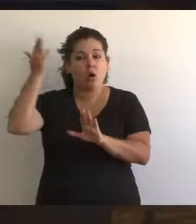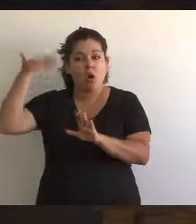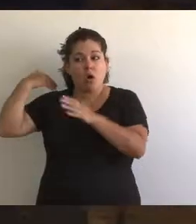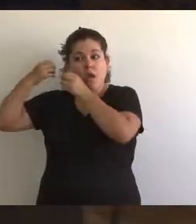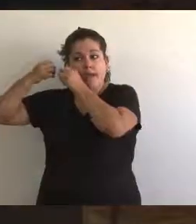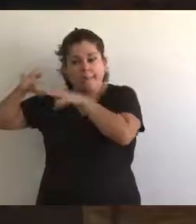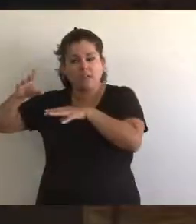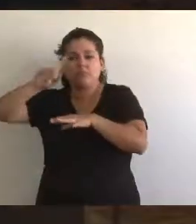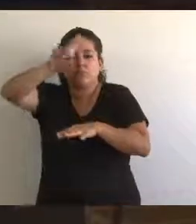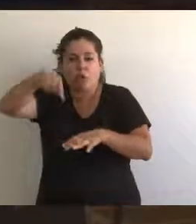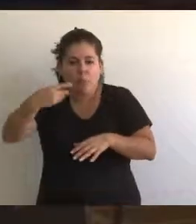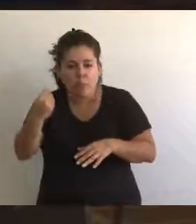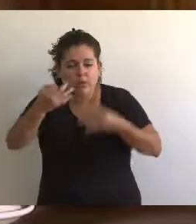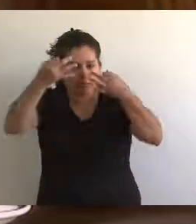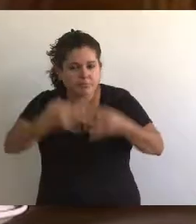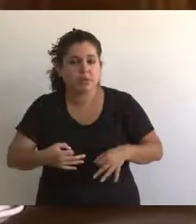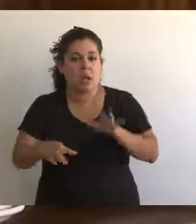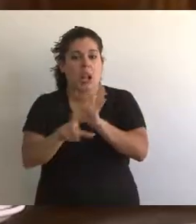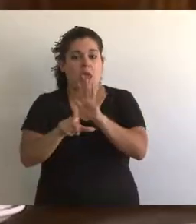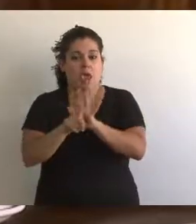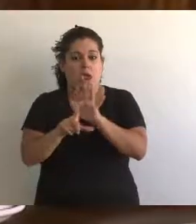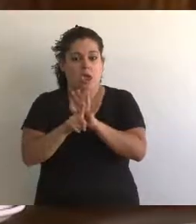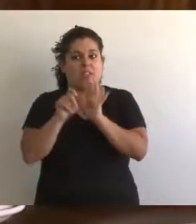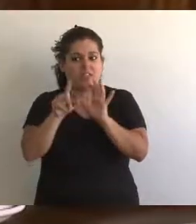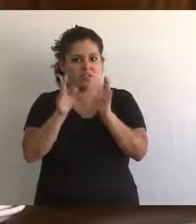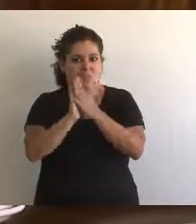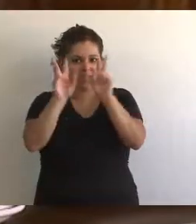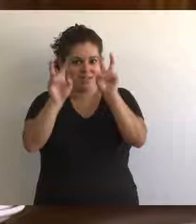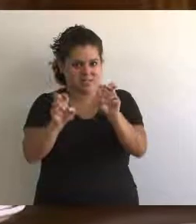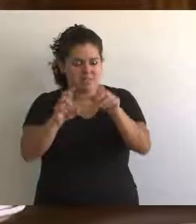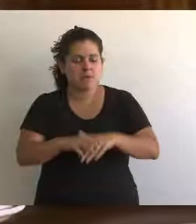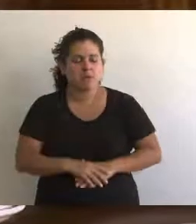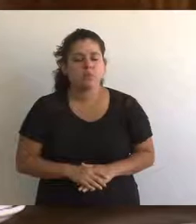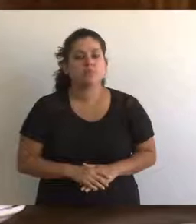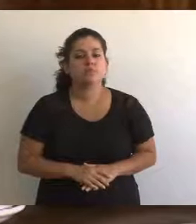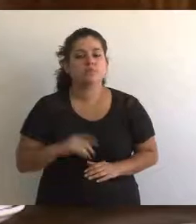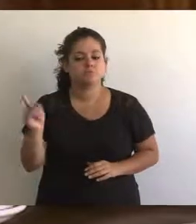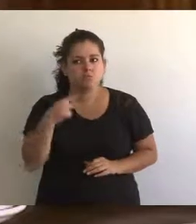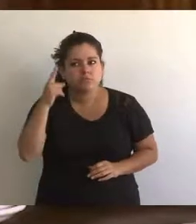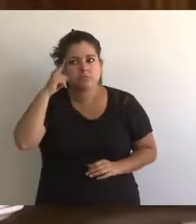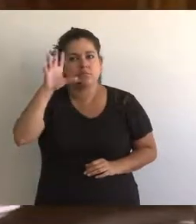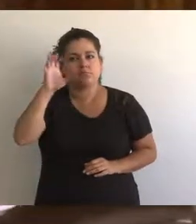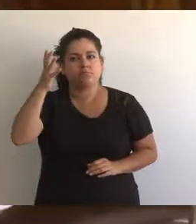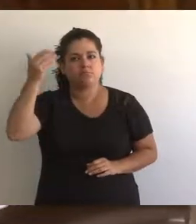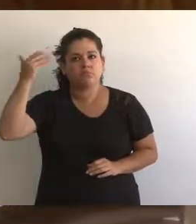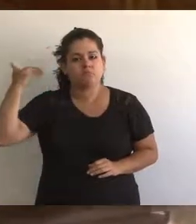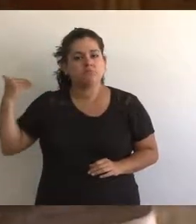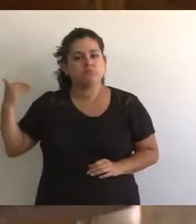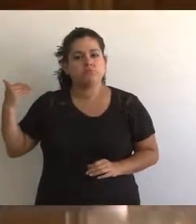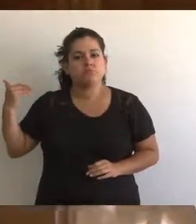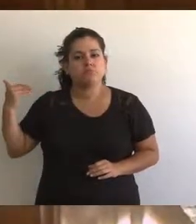desde el comienzo, el origen legal de esta cuestión, tenemos que